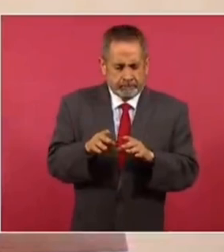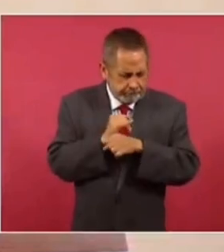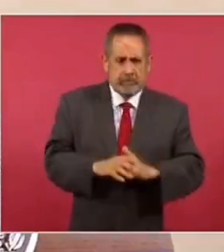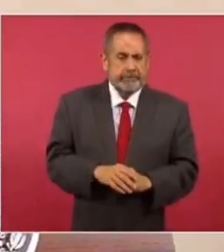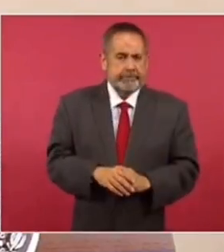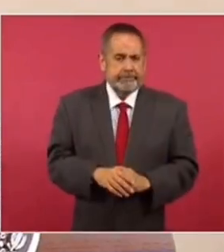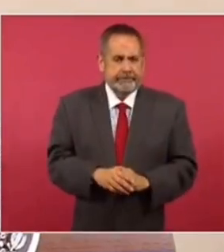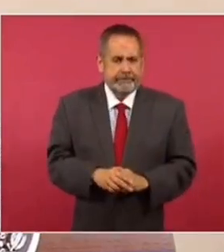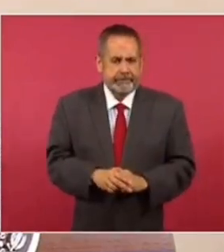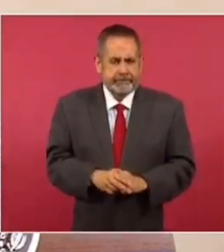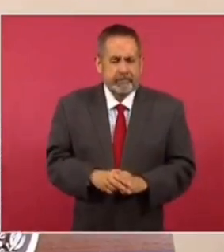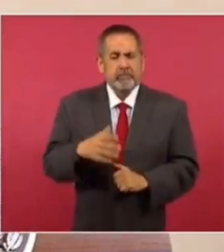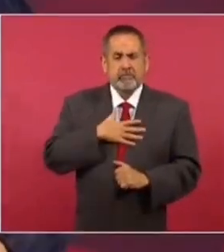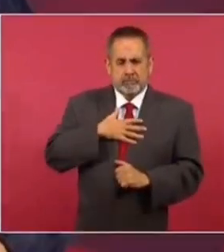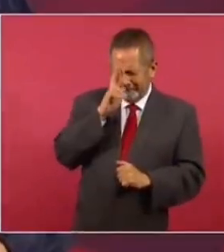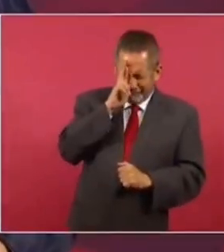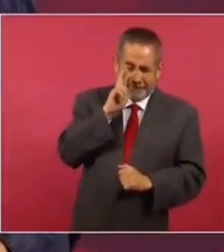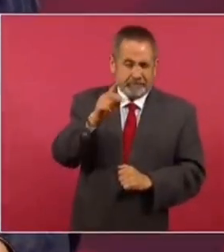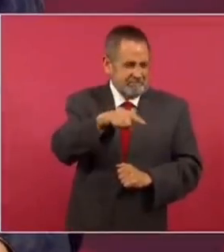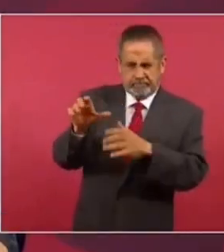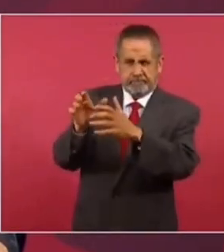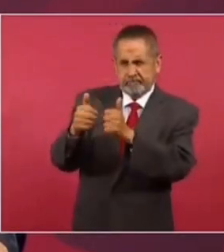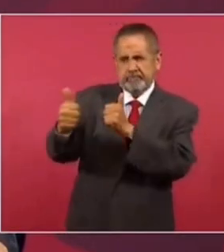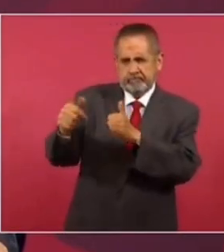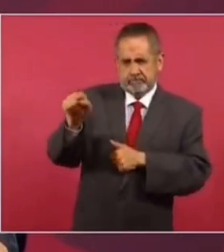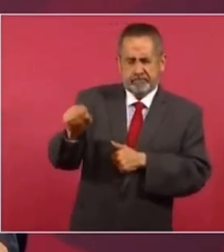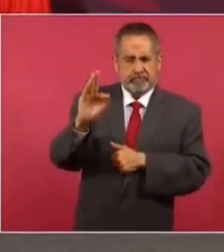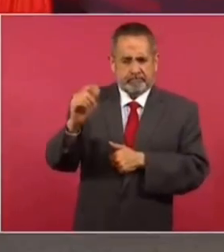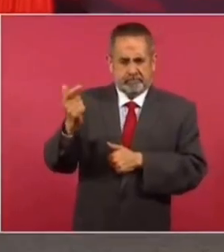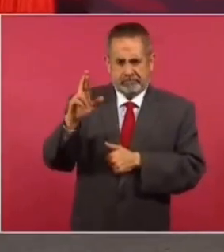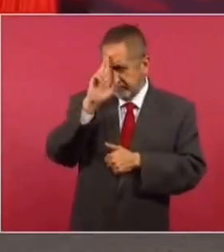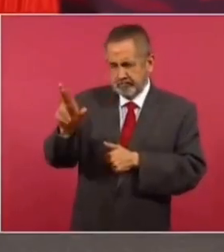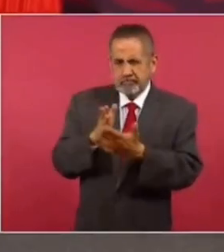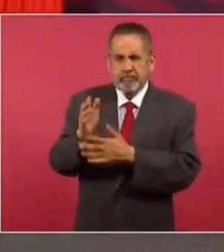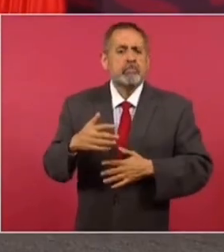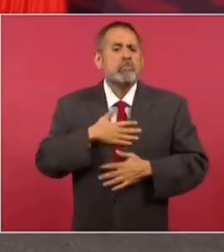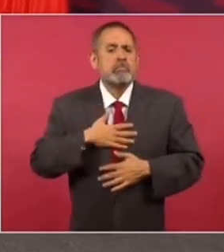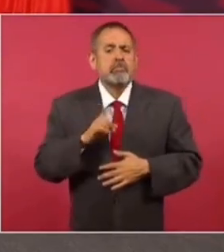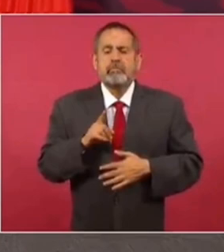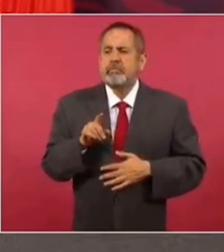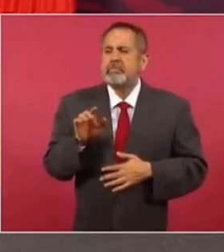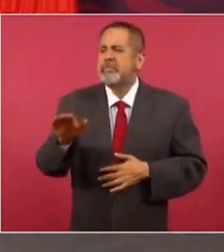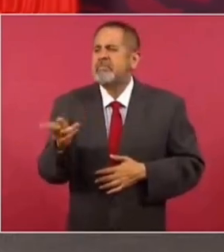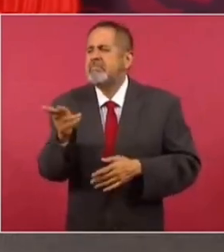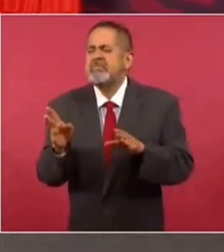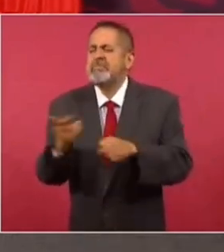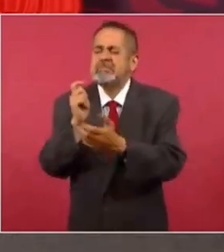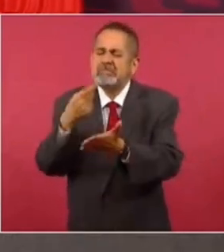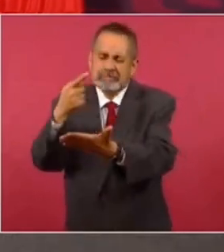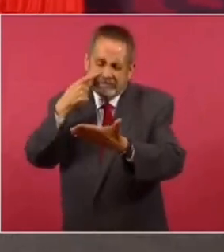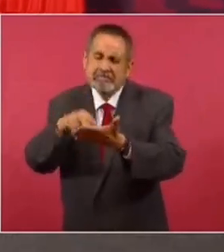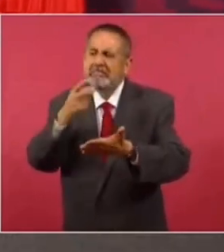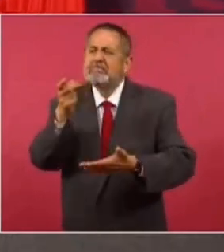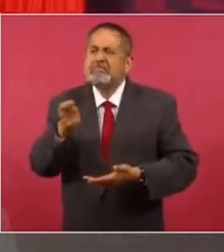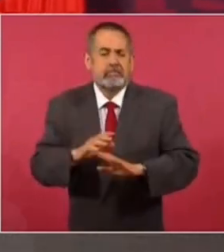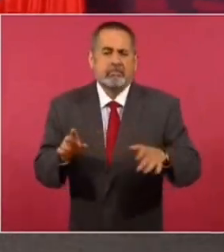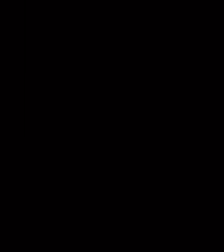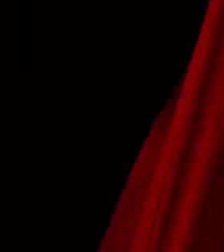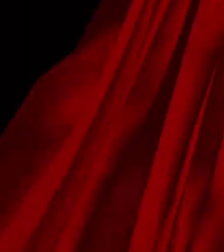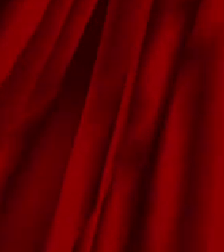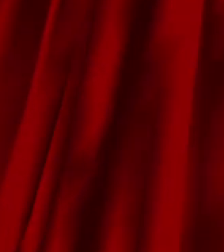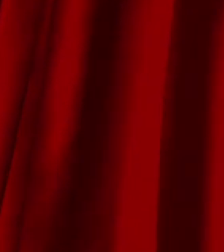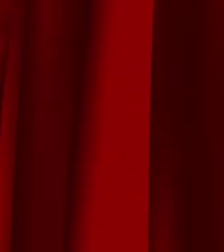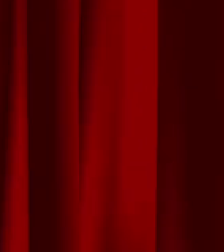conclusión. Pero soy tan respetuoso de la autonomía, aunque no se crea, de la fiscalía, que no me atreví a preguntarle nada. Ni él me dijo.